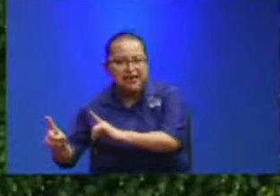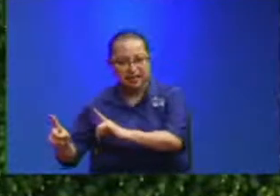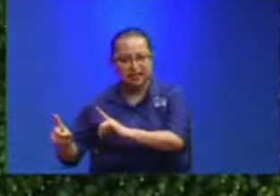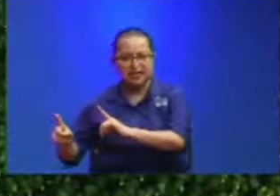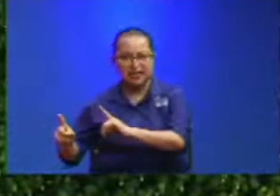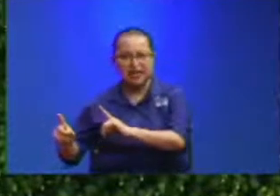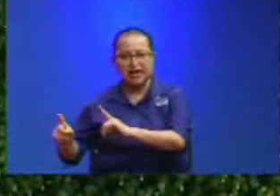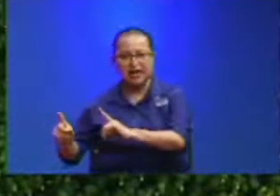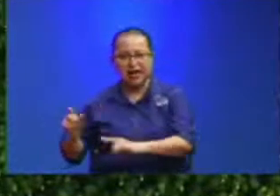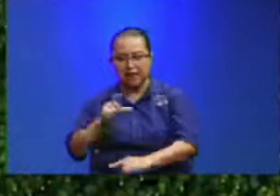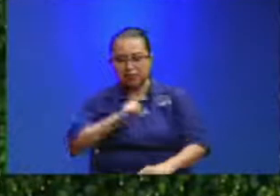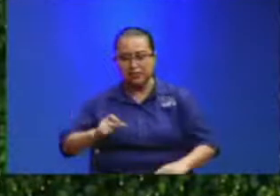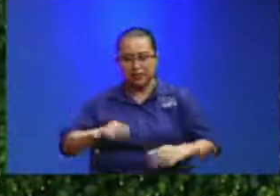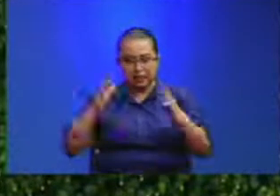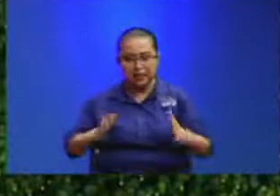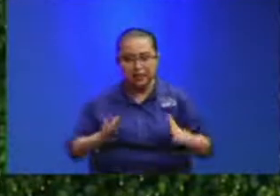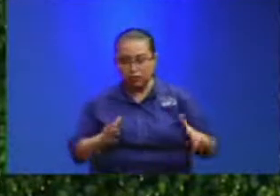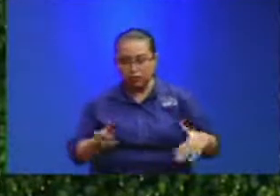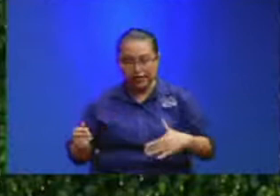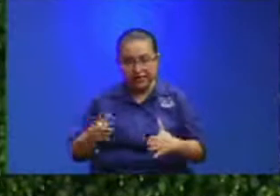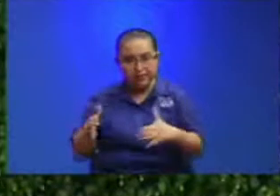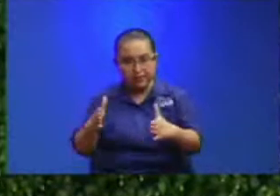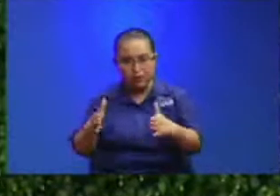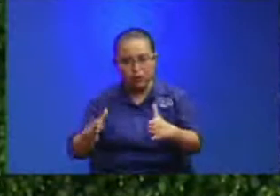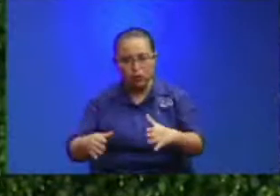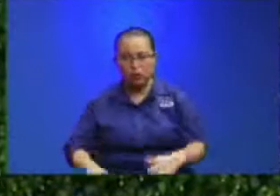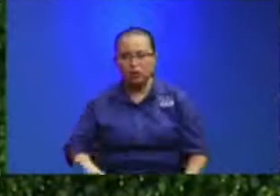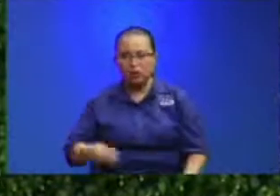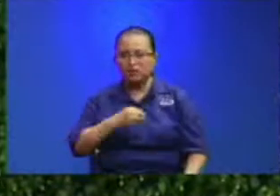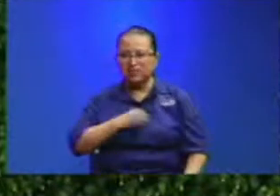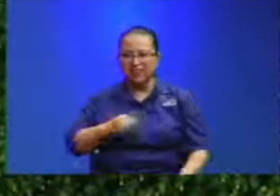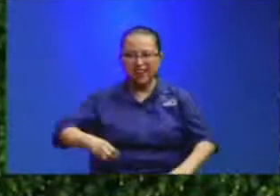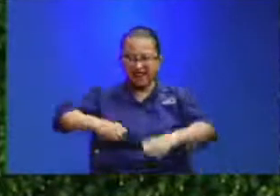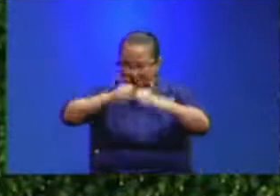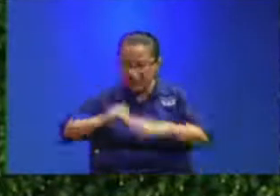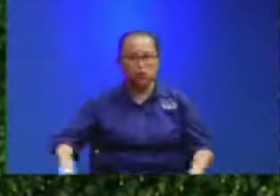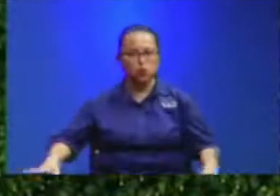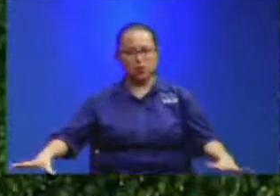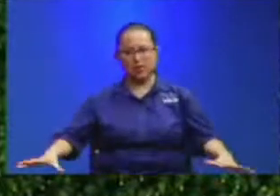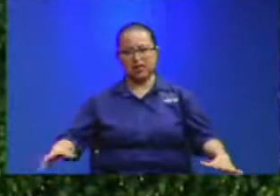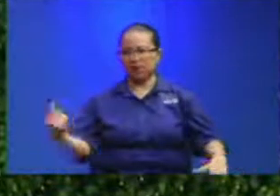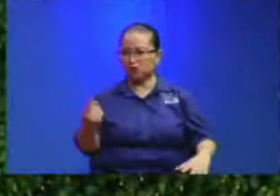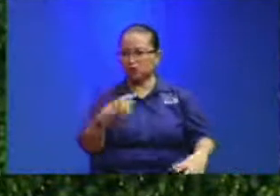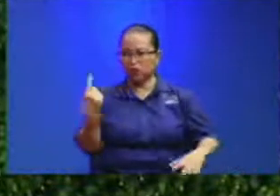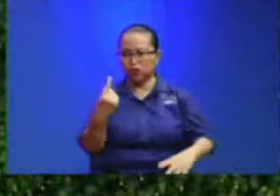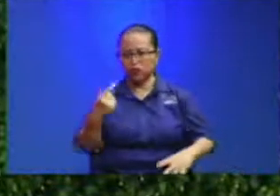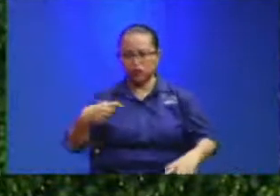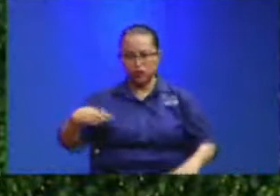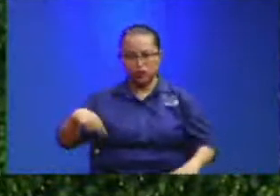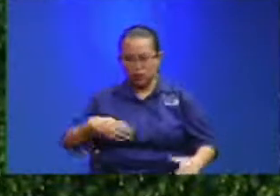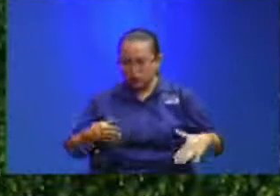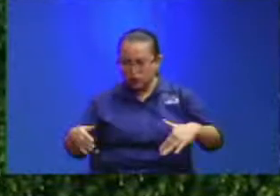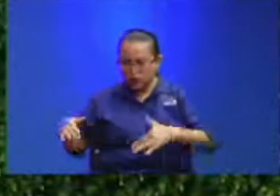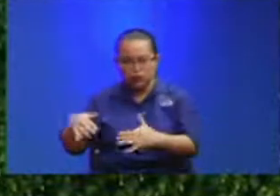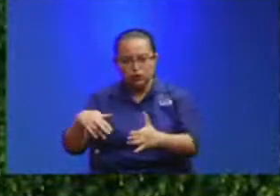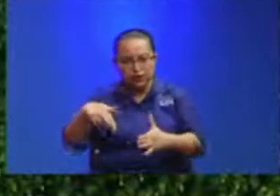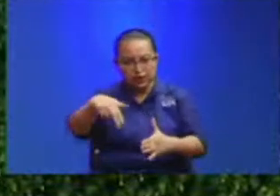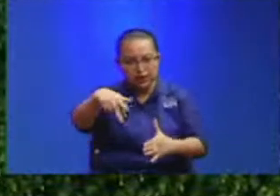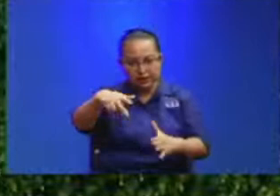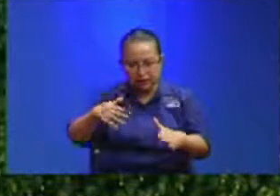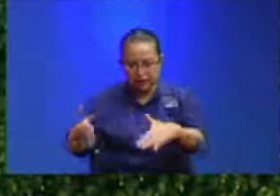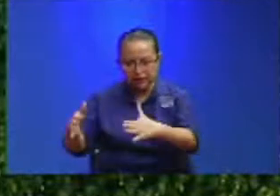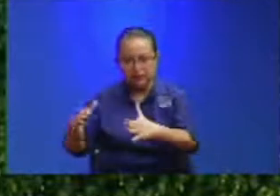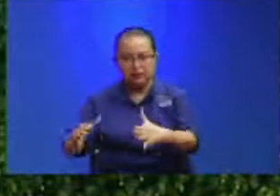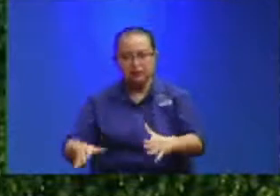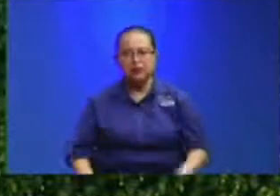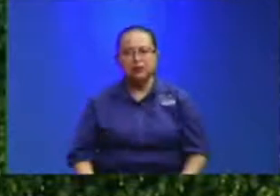en jerusalén para destruir y llevar amarrados a todos los del camino entonces usted sabe lo que le pasó a